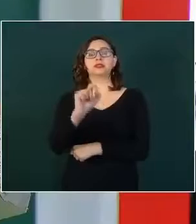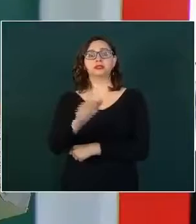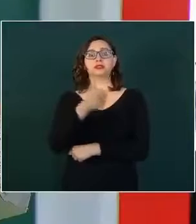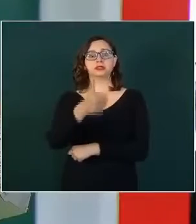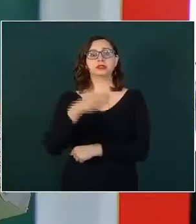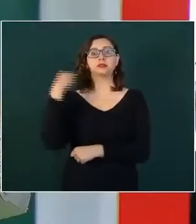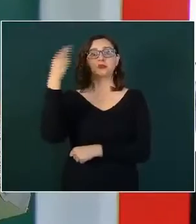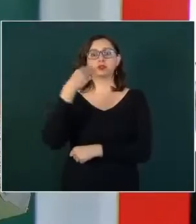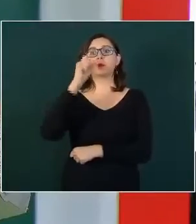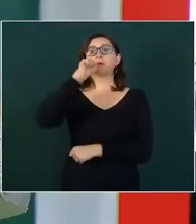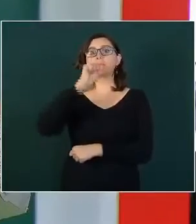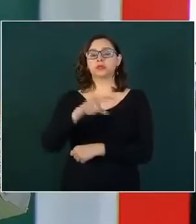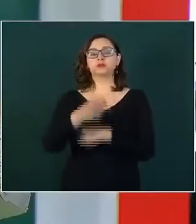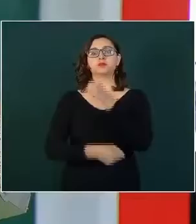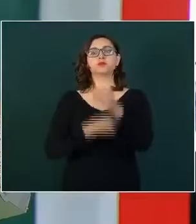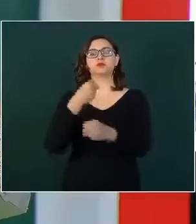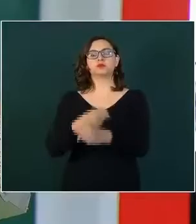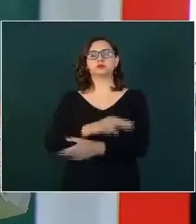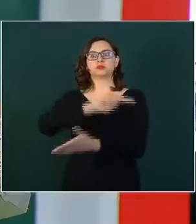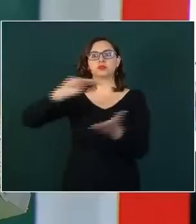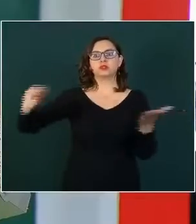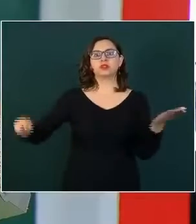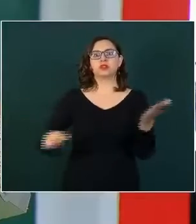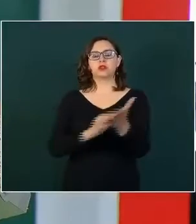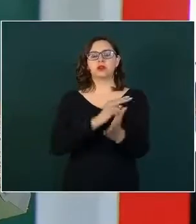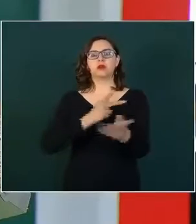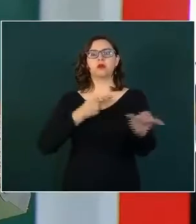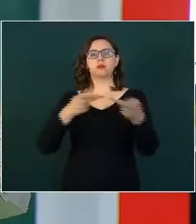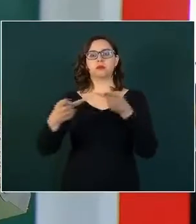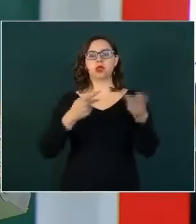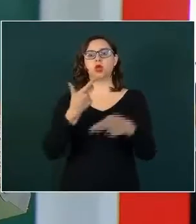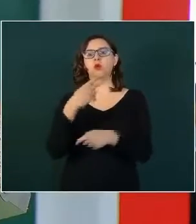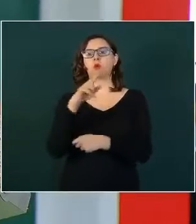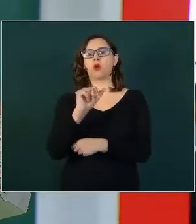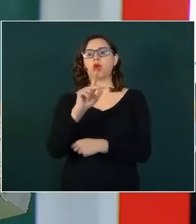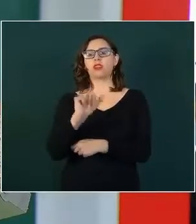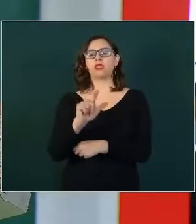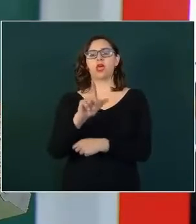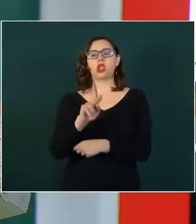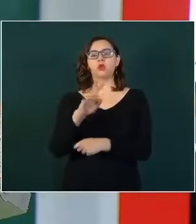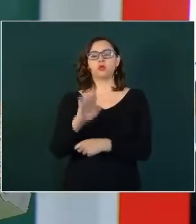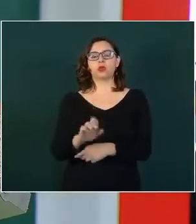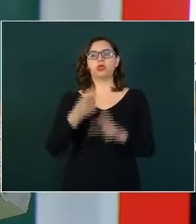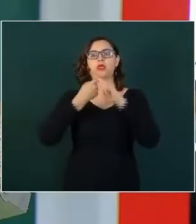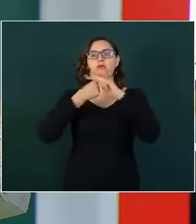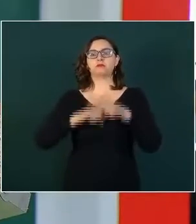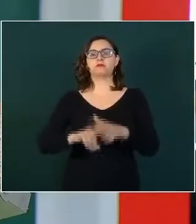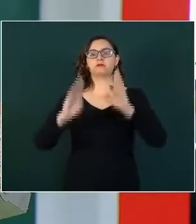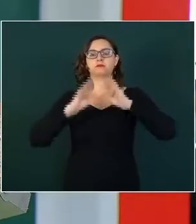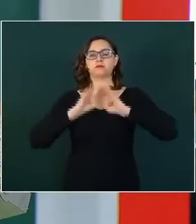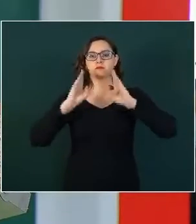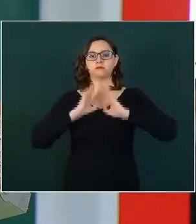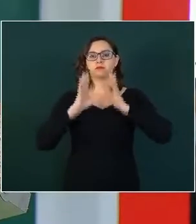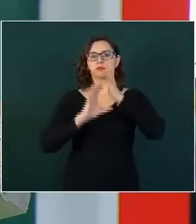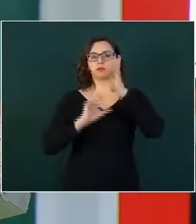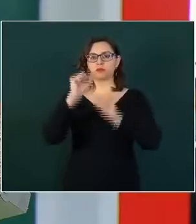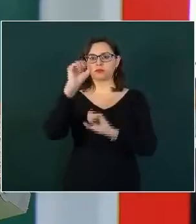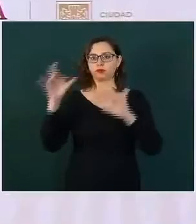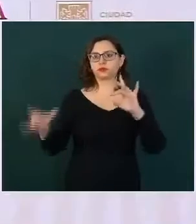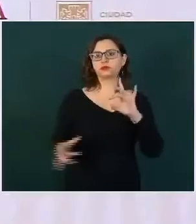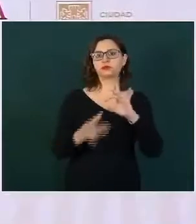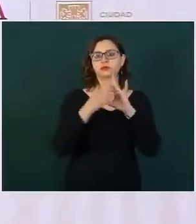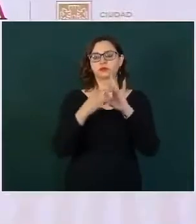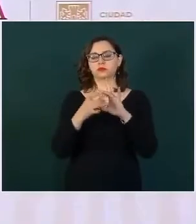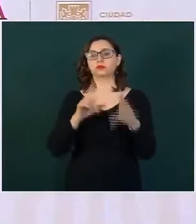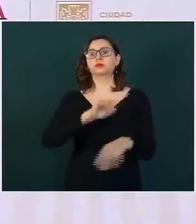la firma del Plan de Guadalupe, se le denominó Ejército Constitucionalista. Un año